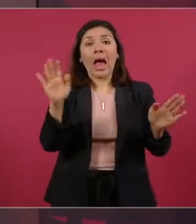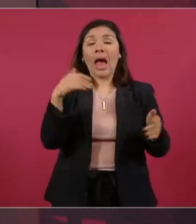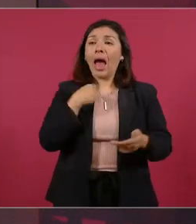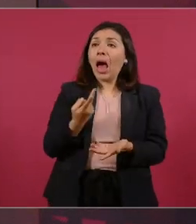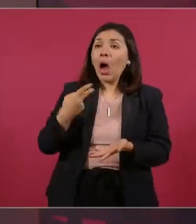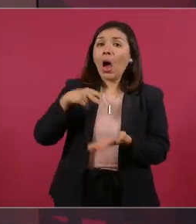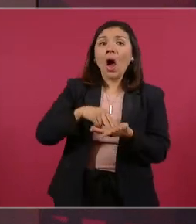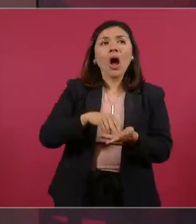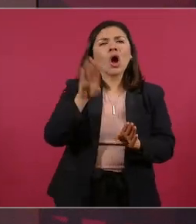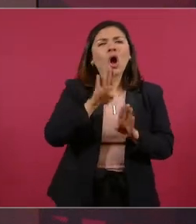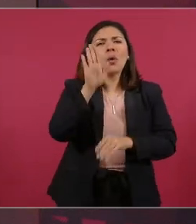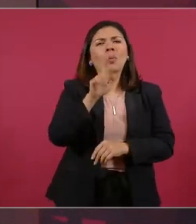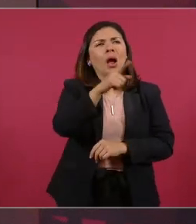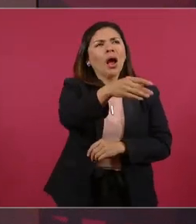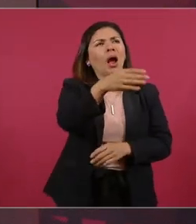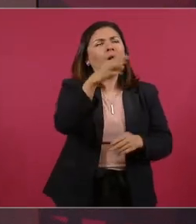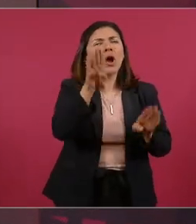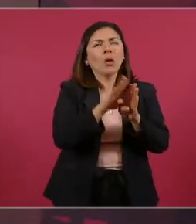atolondrado, ¿no?